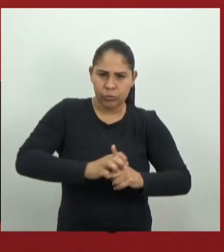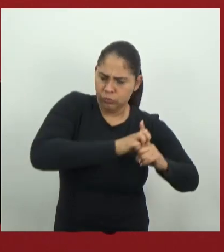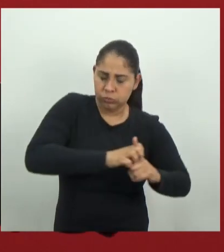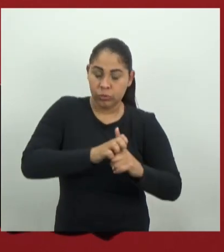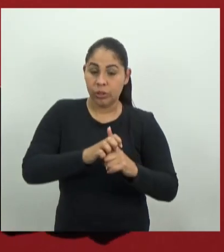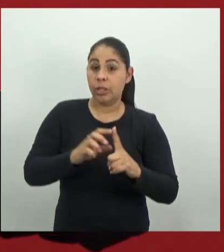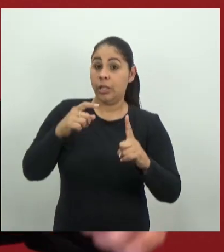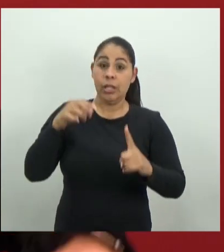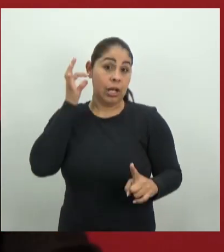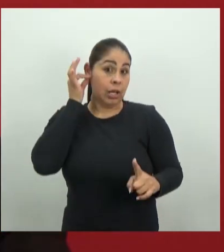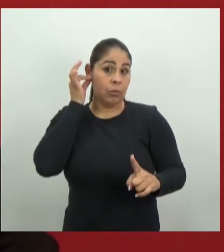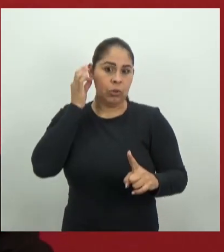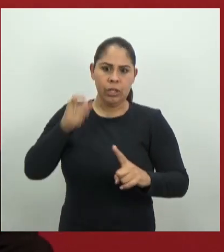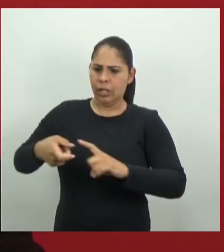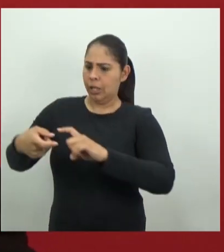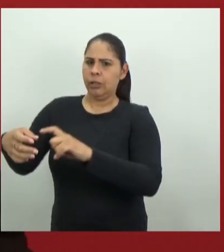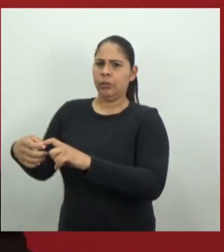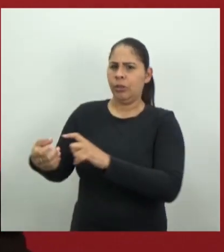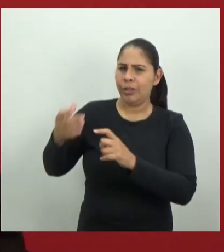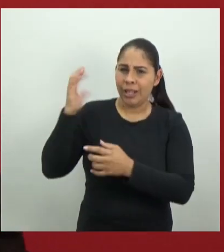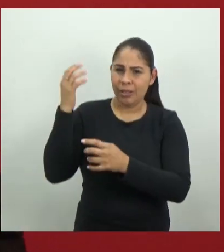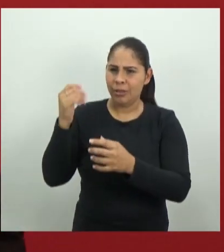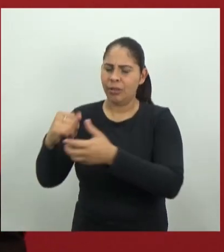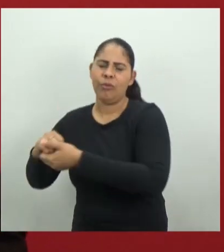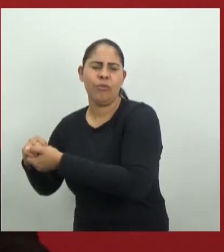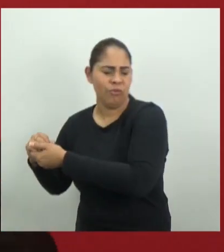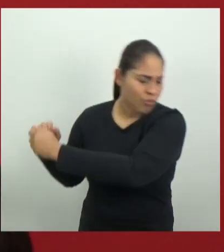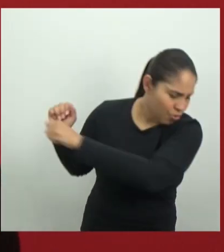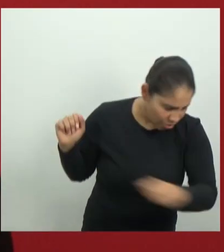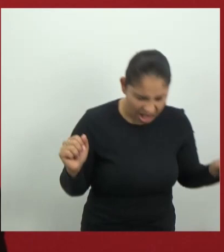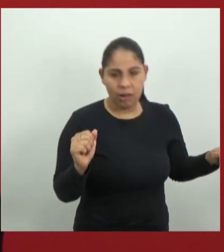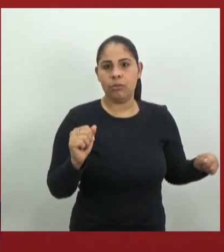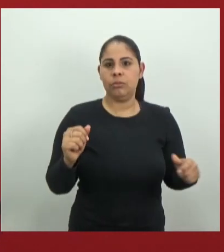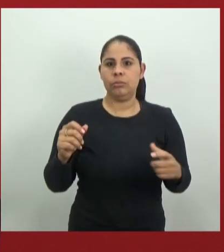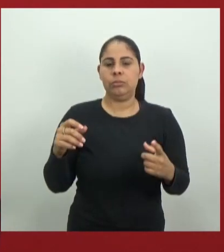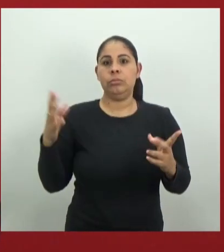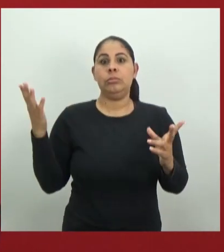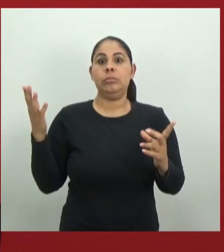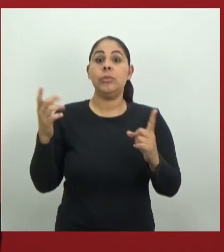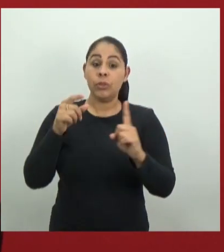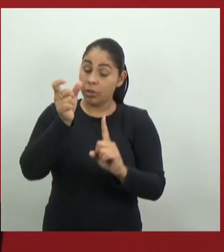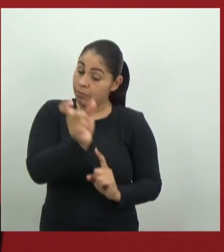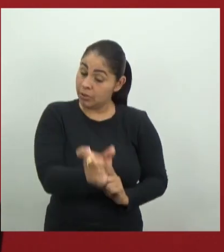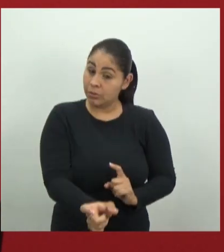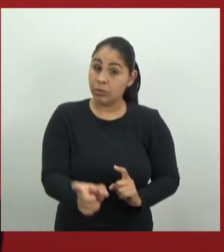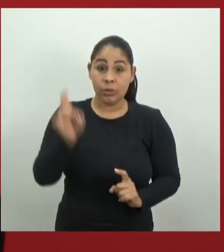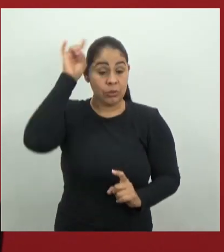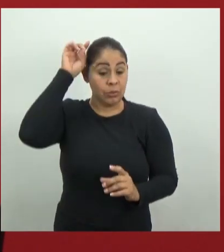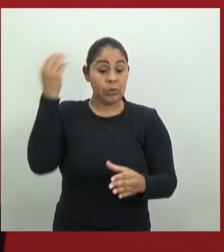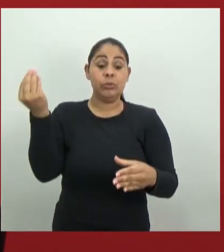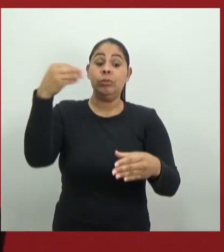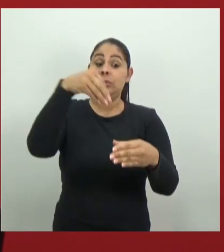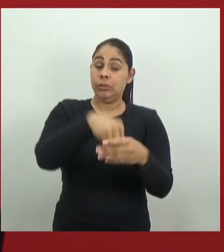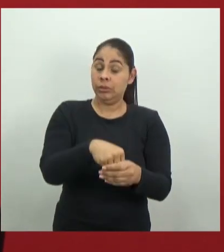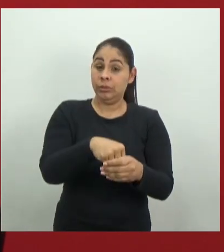arrastró al hombre con el brazo, me acuerdo. Fue impresionante. Una persona poseída tiene